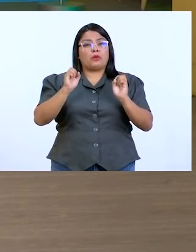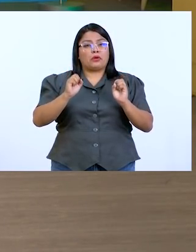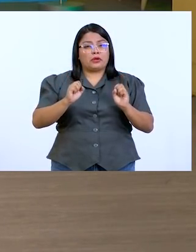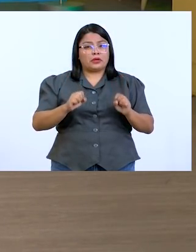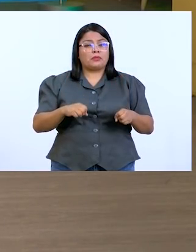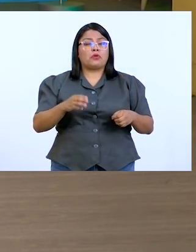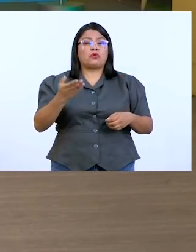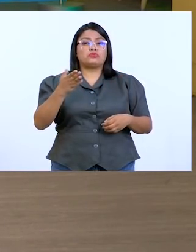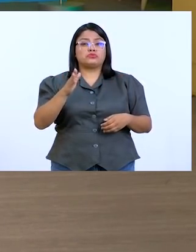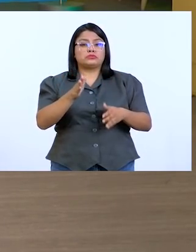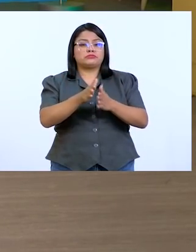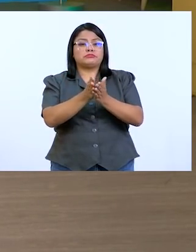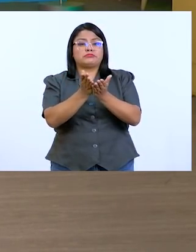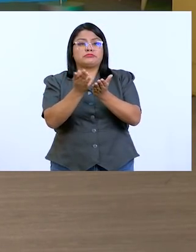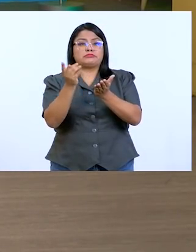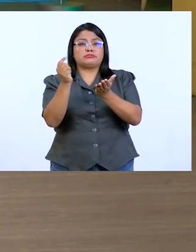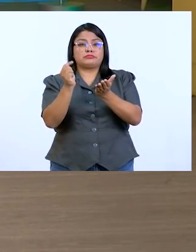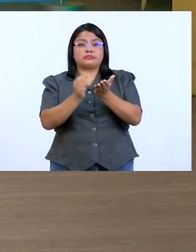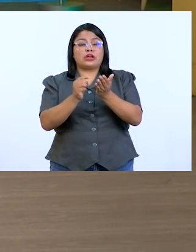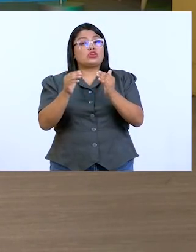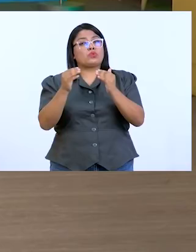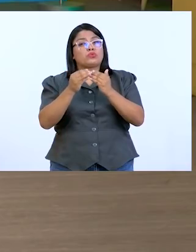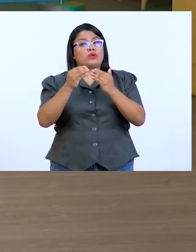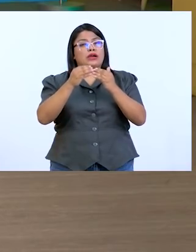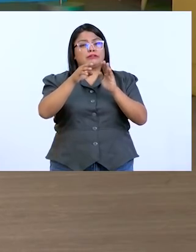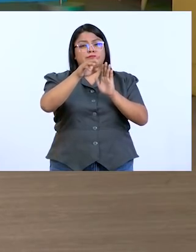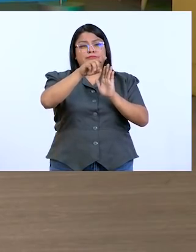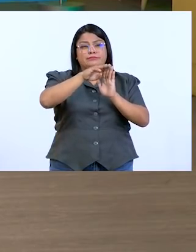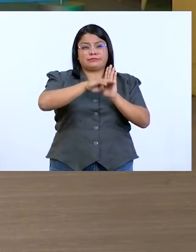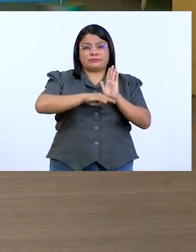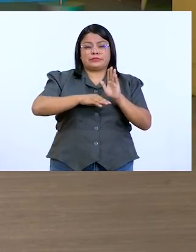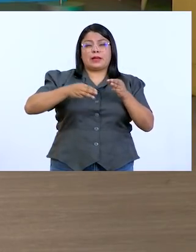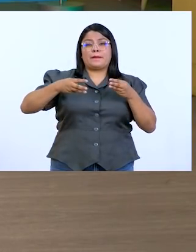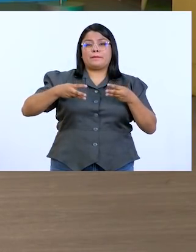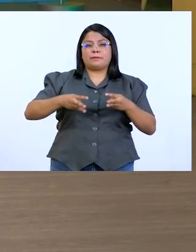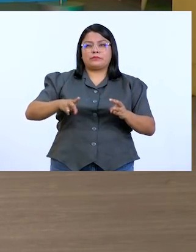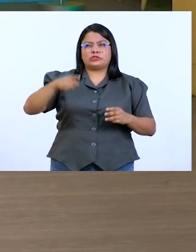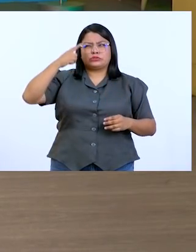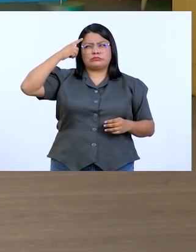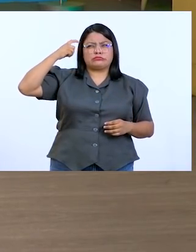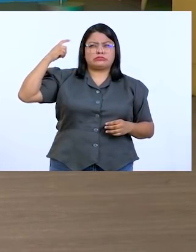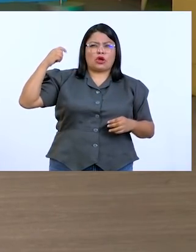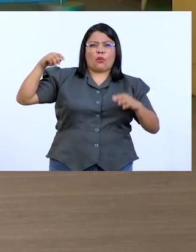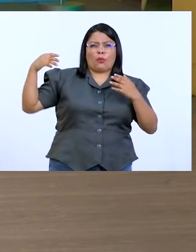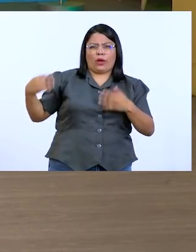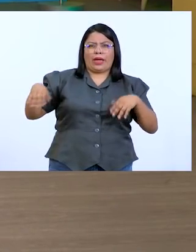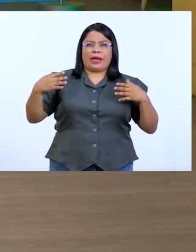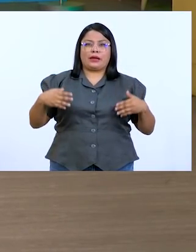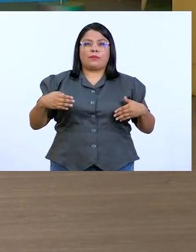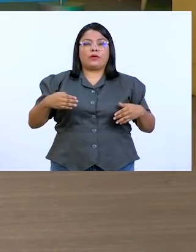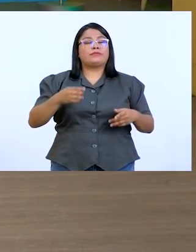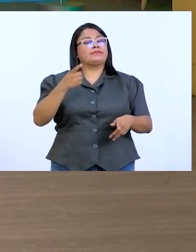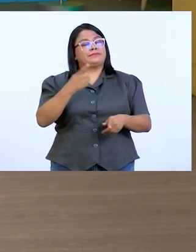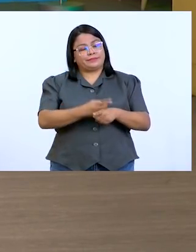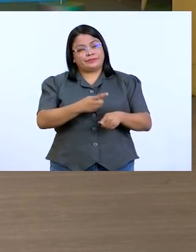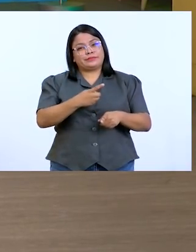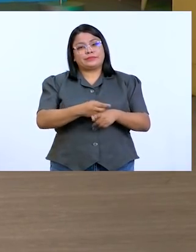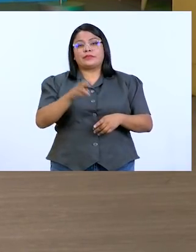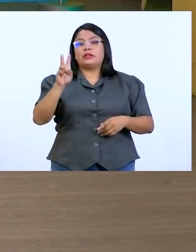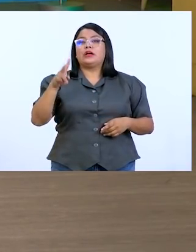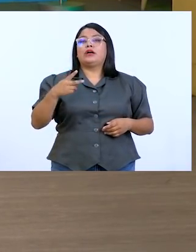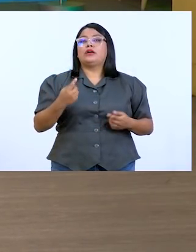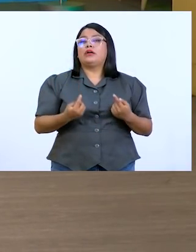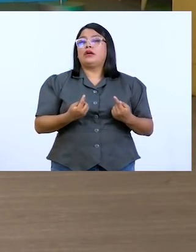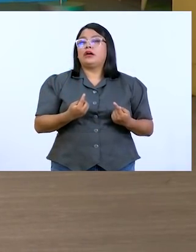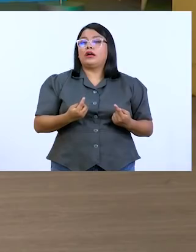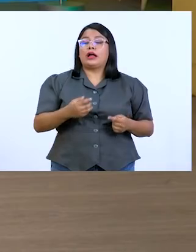podemos encontrar tanto en el libro de texto como en la guía metodológica? Recuerdo que el primero era juguemos. Exacto.